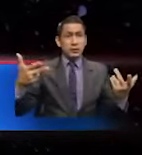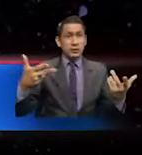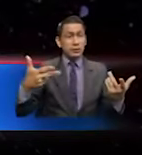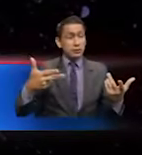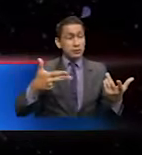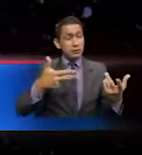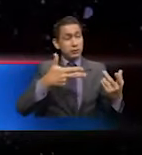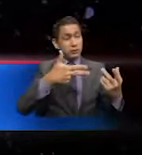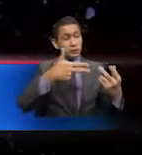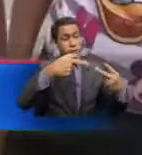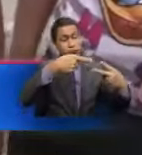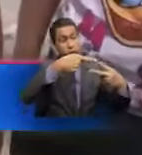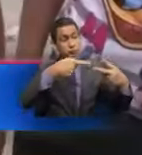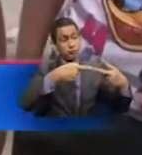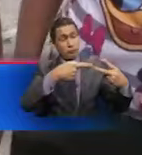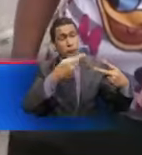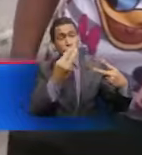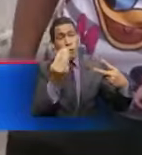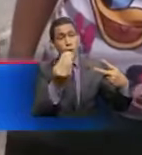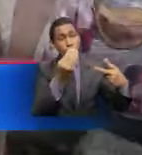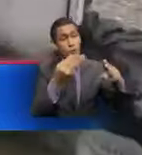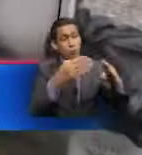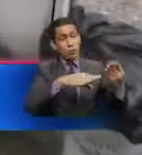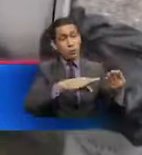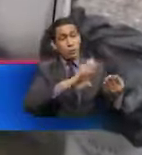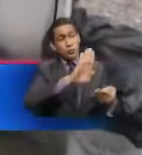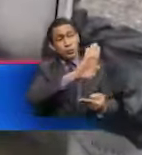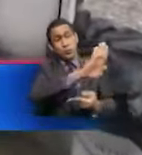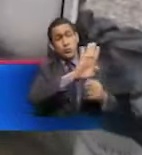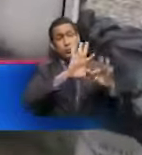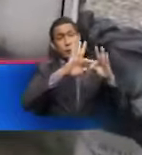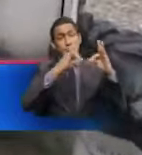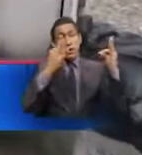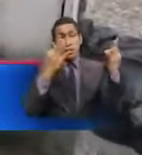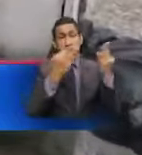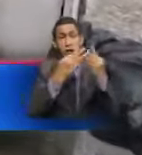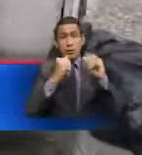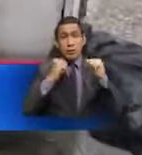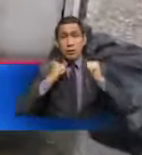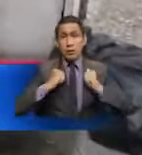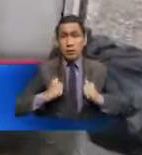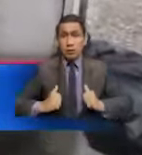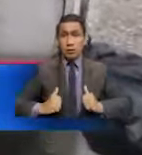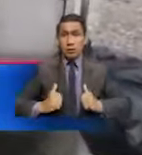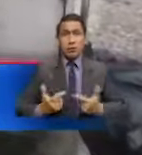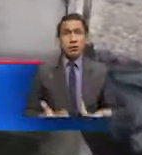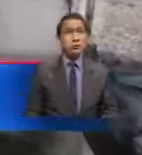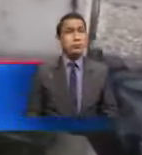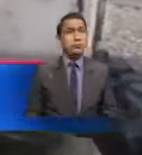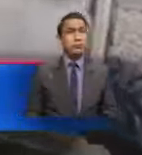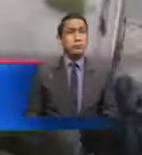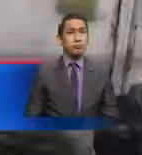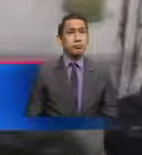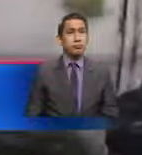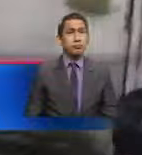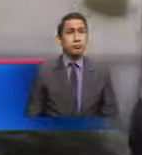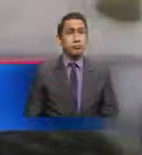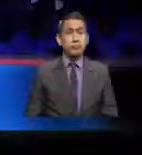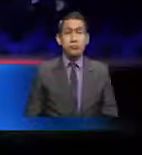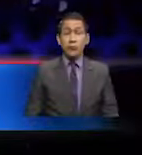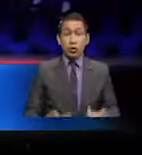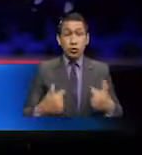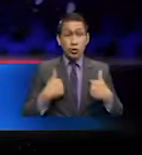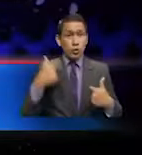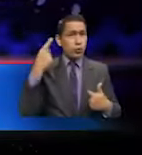madre totalmente consternada. Yo vi el muerto, ahí está el video, que yo pongo el muerto porque era la balacera que daba